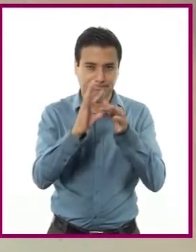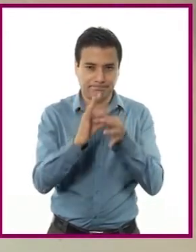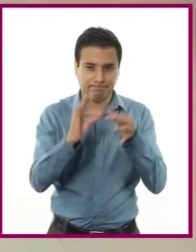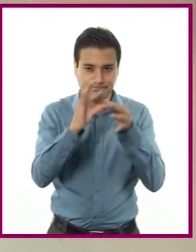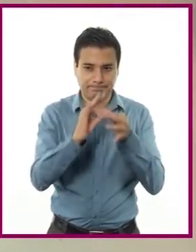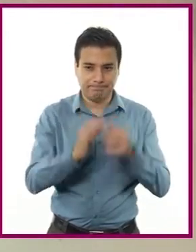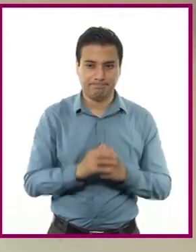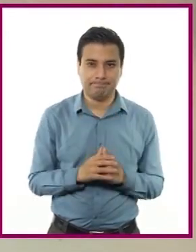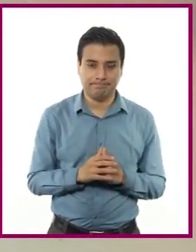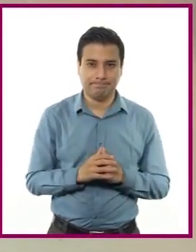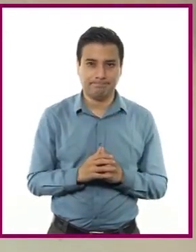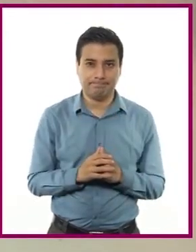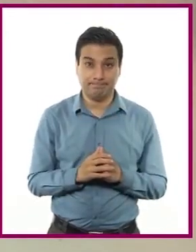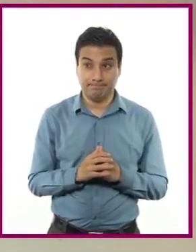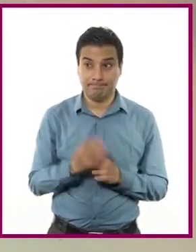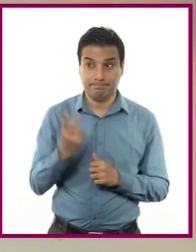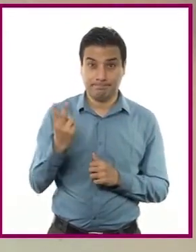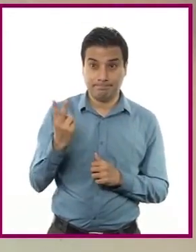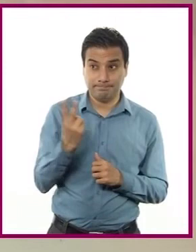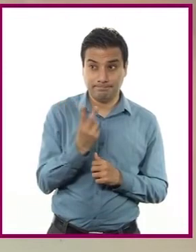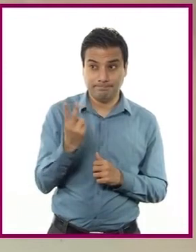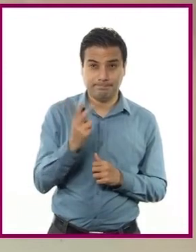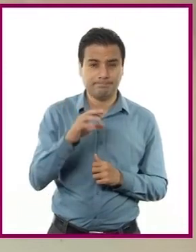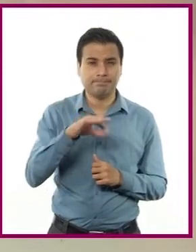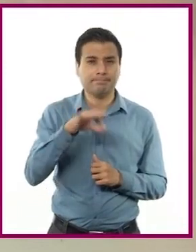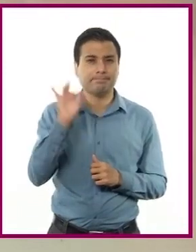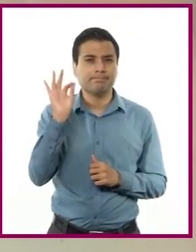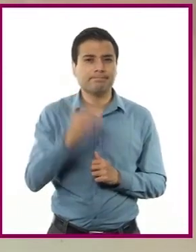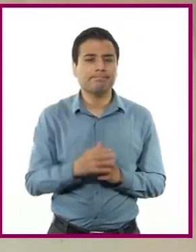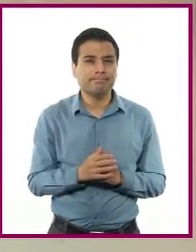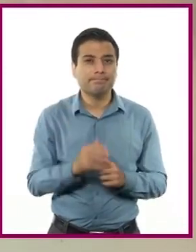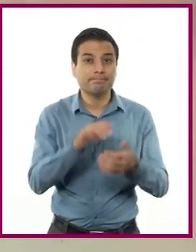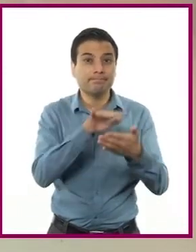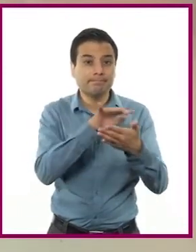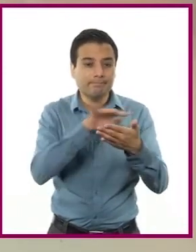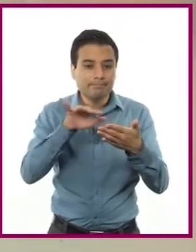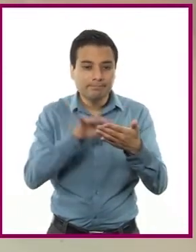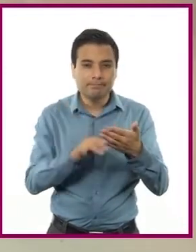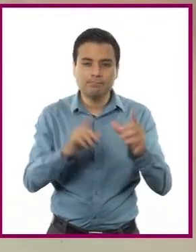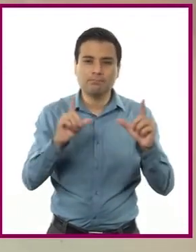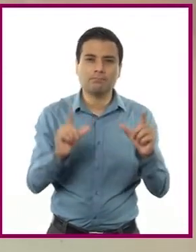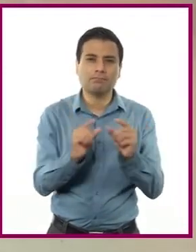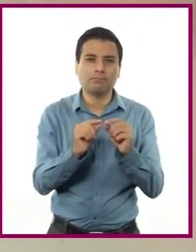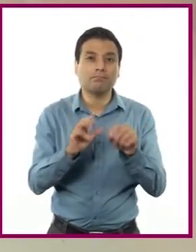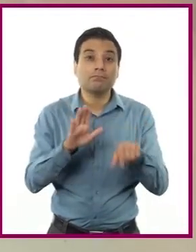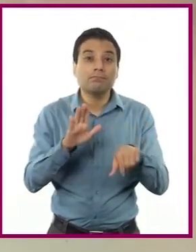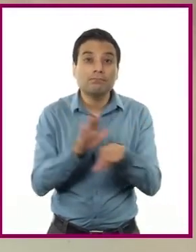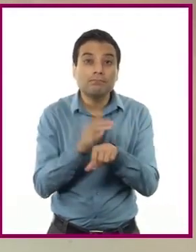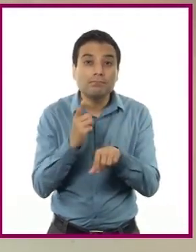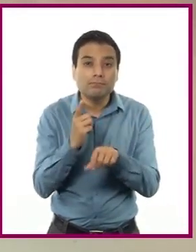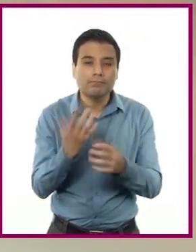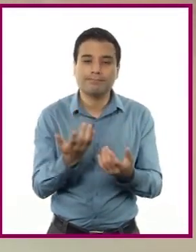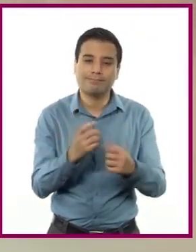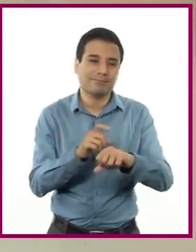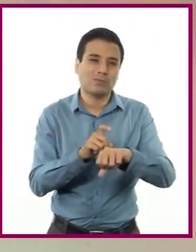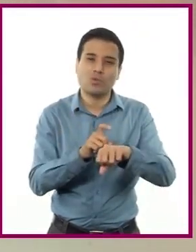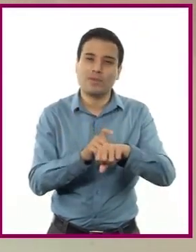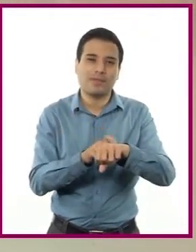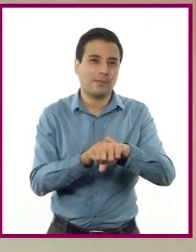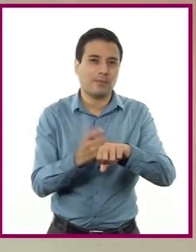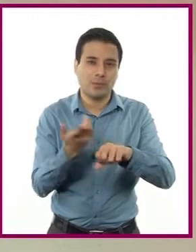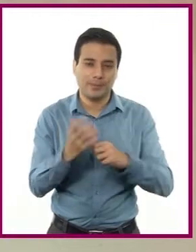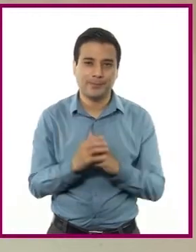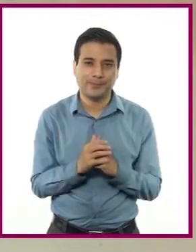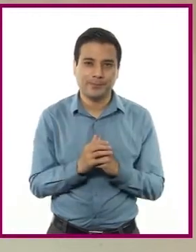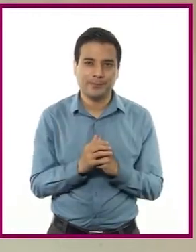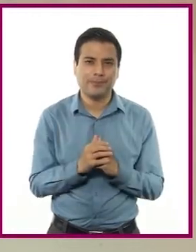alumnos, que nosotras elegimos para el ejemplo una lectura breve por cuestiones de tiempo y eficacia, pero no